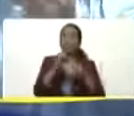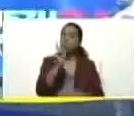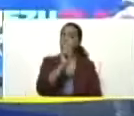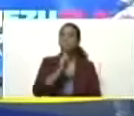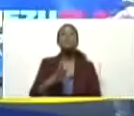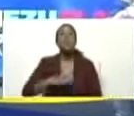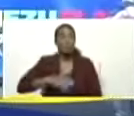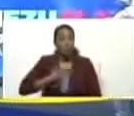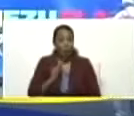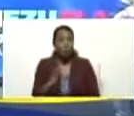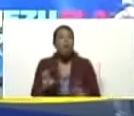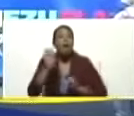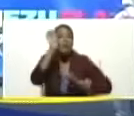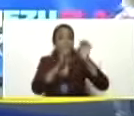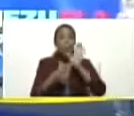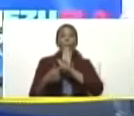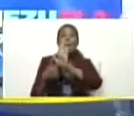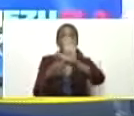Y podemos decir,